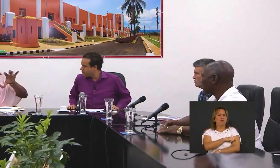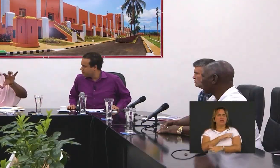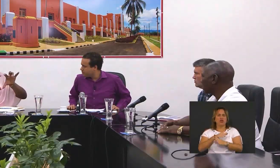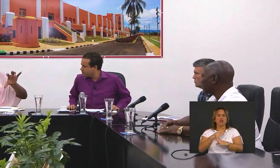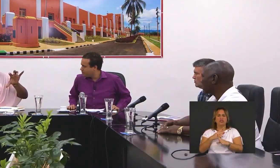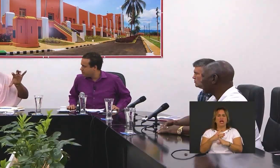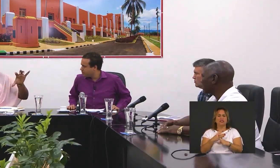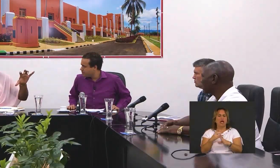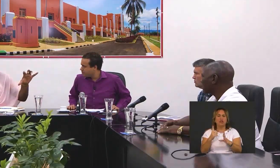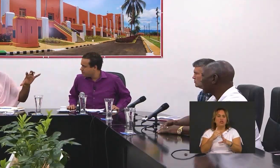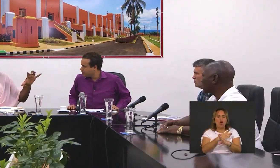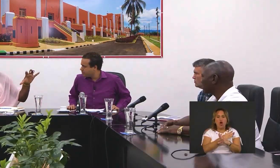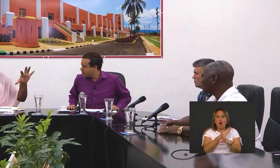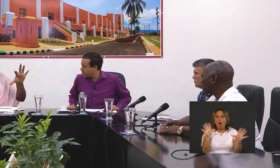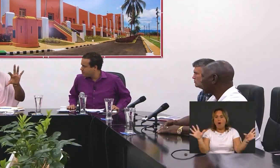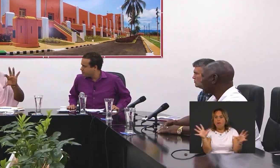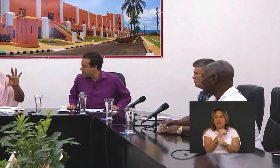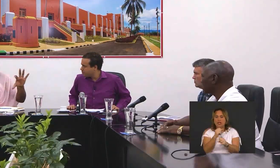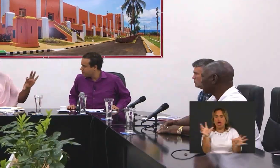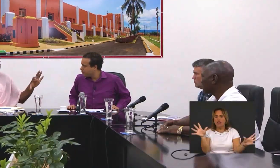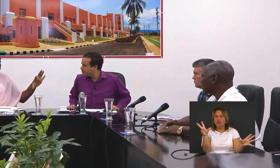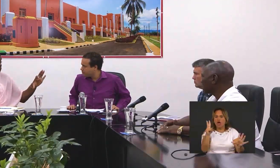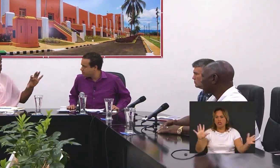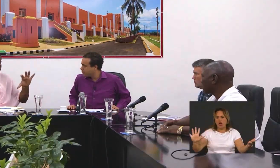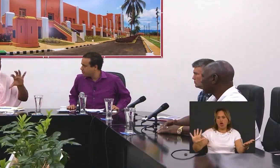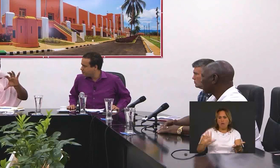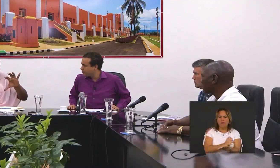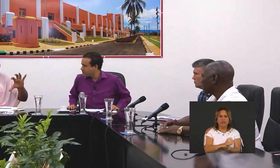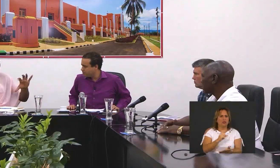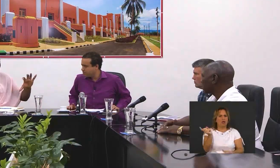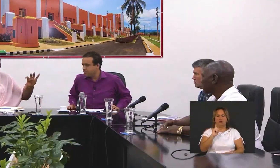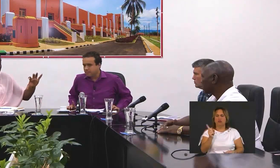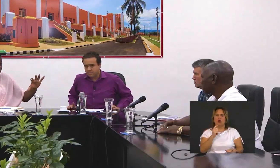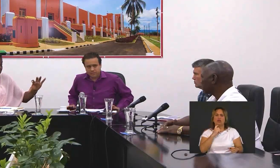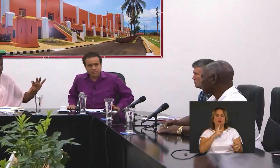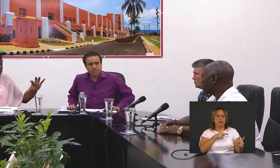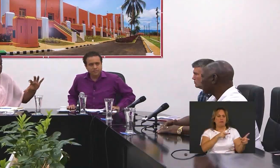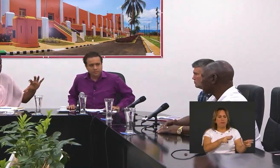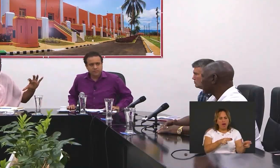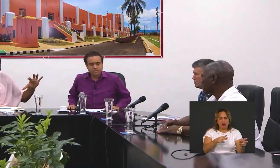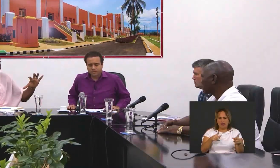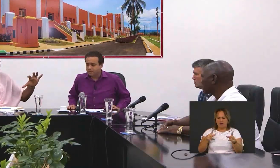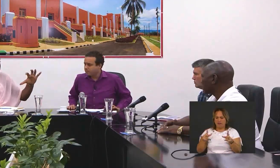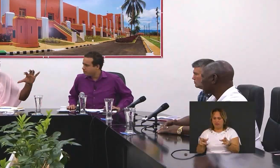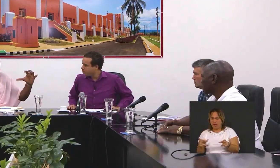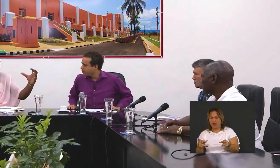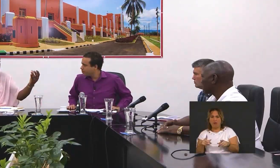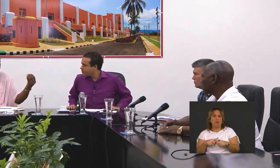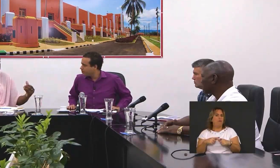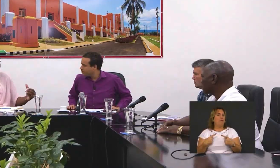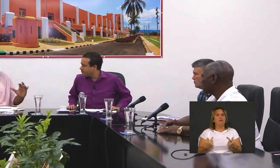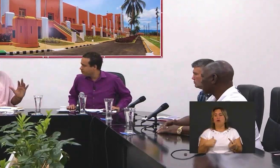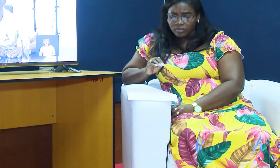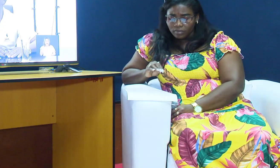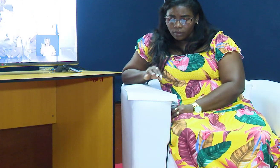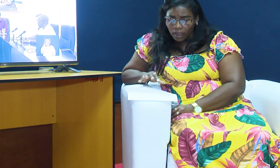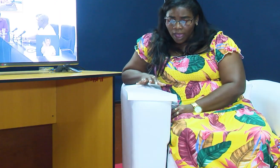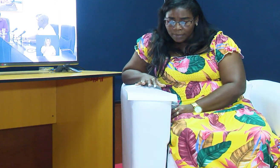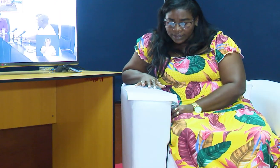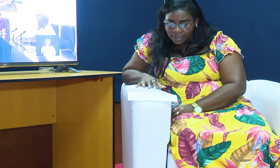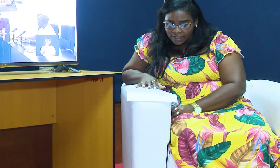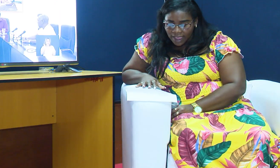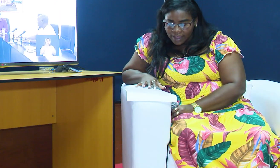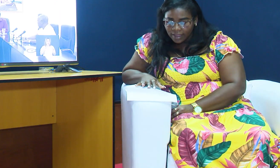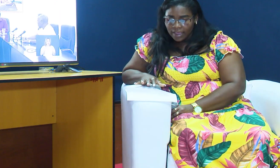y gubernamentales para la participación de los principales decisores de cada proceso.